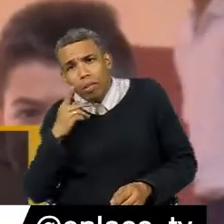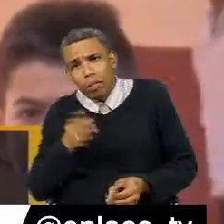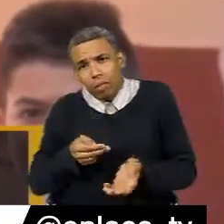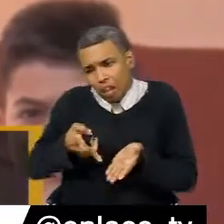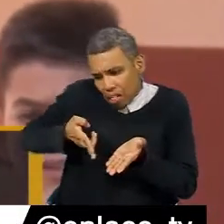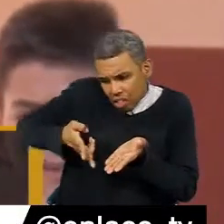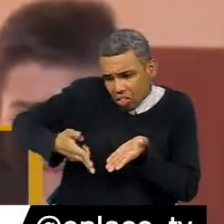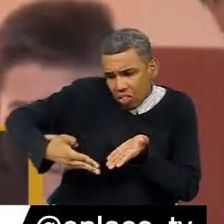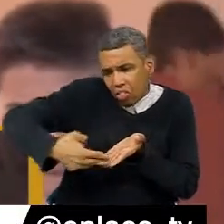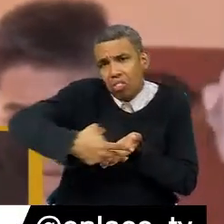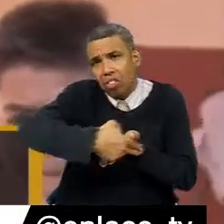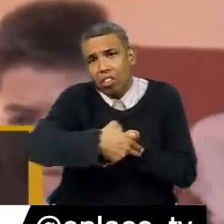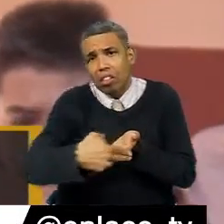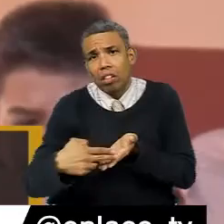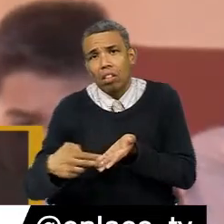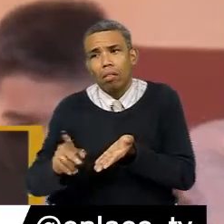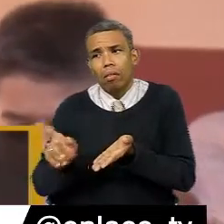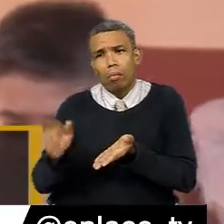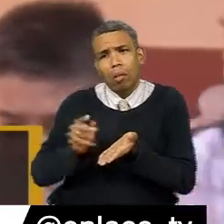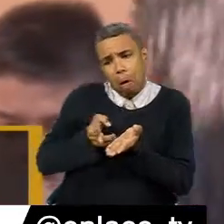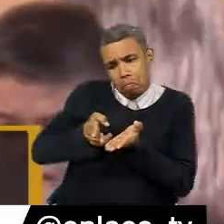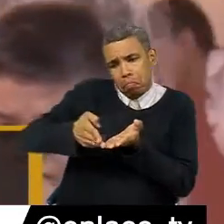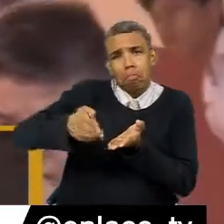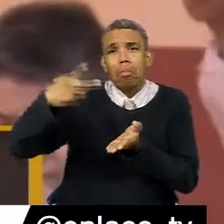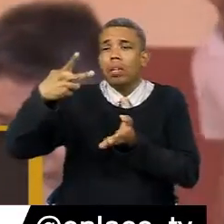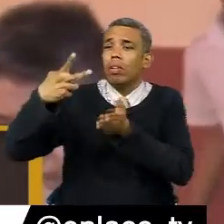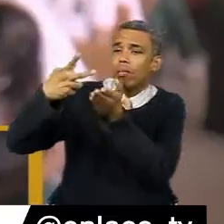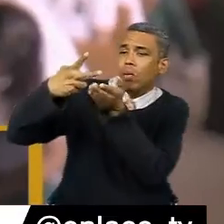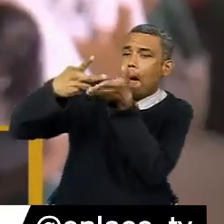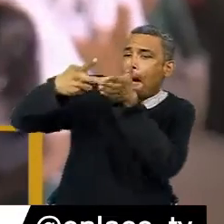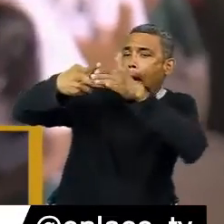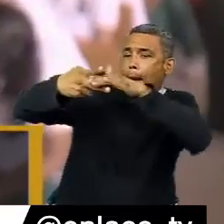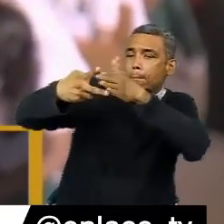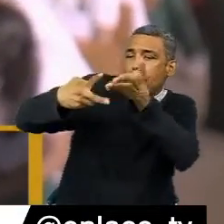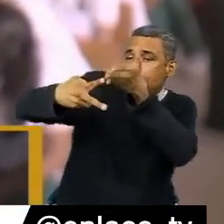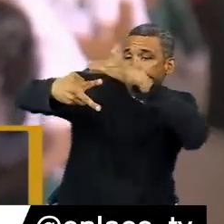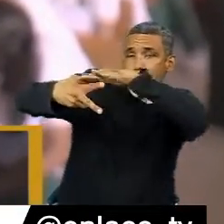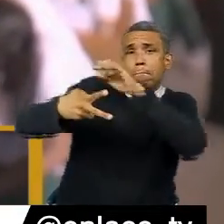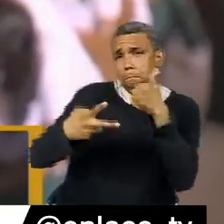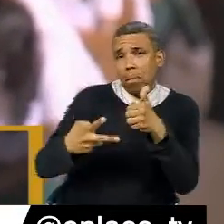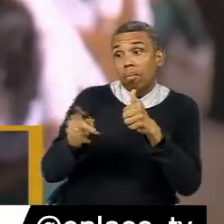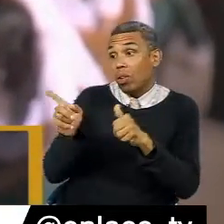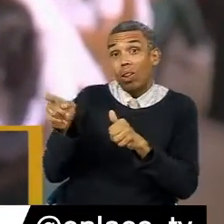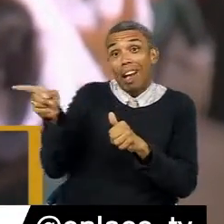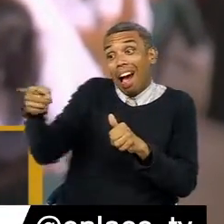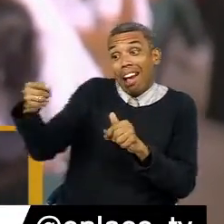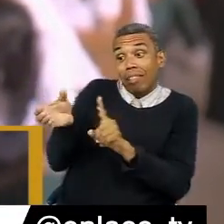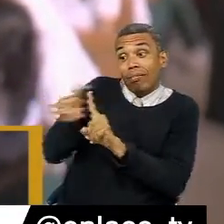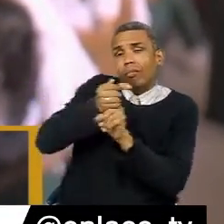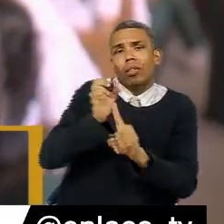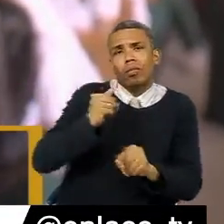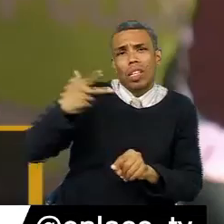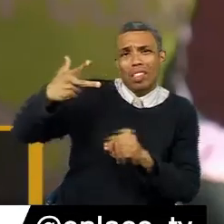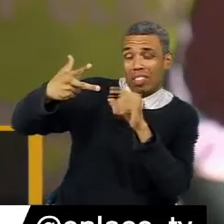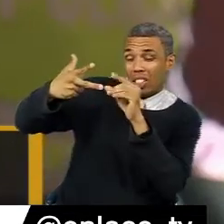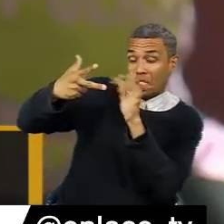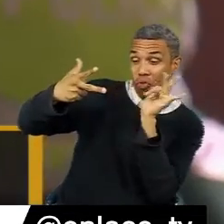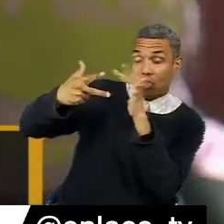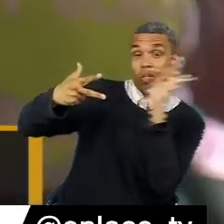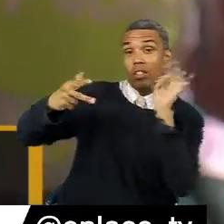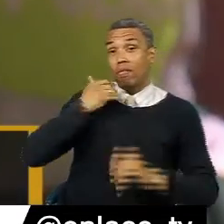son puntarromas, las exclusivas para estas actividades dentro de los colegios. Aunque no hubo incautación de estupefacientes, sí hay sospecha en uno de